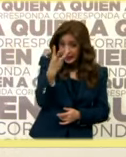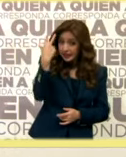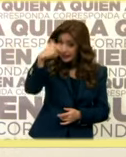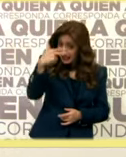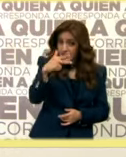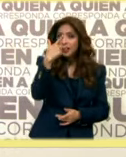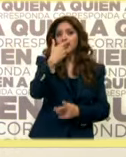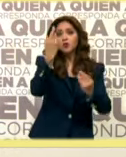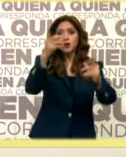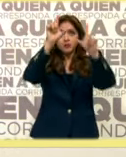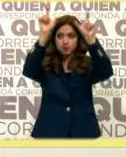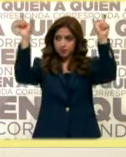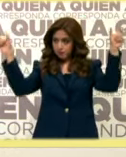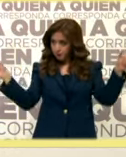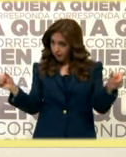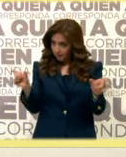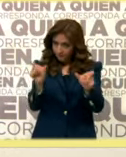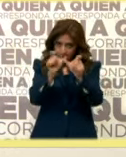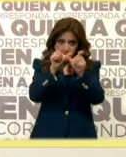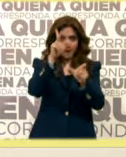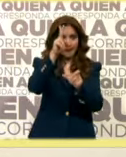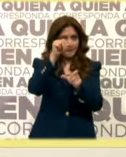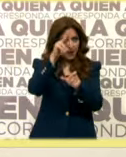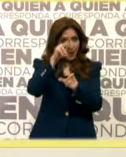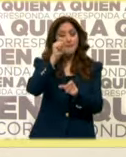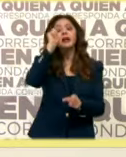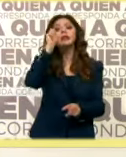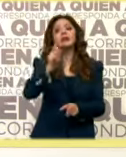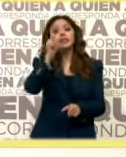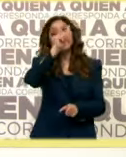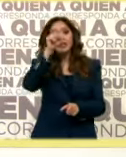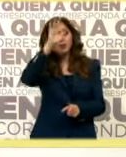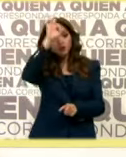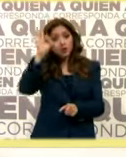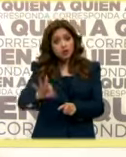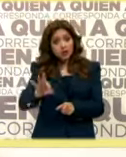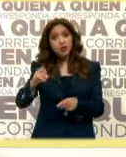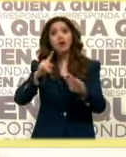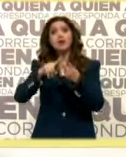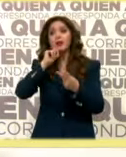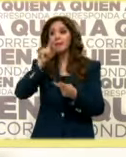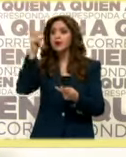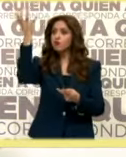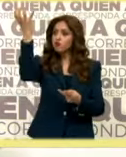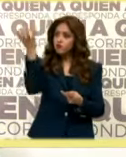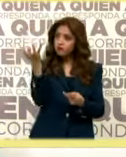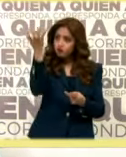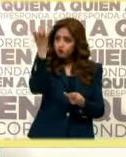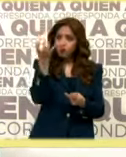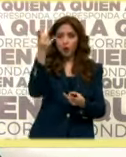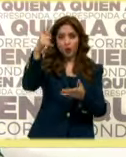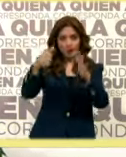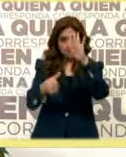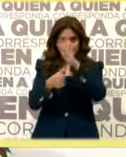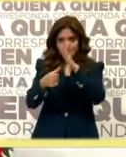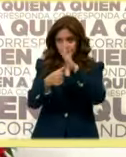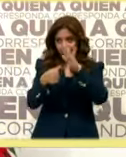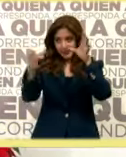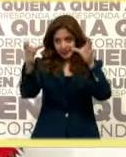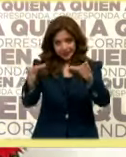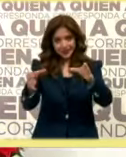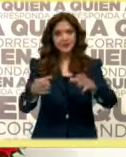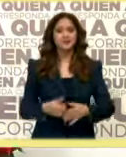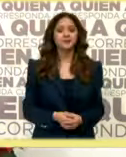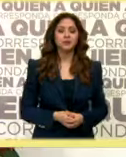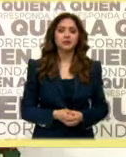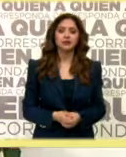una corona de palma hecha 100% por manos mexicanas y una esfera como centro de mesa. Ofrecemos